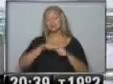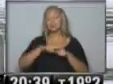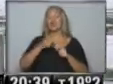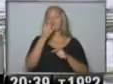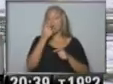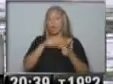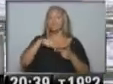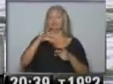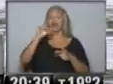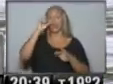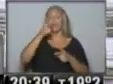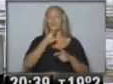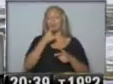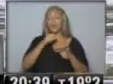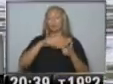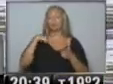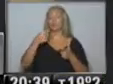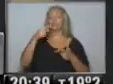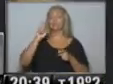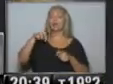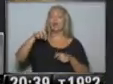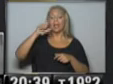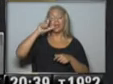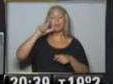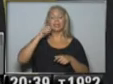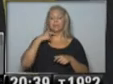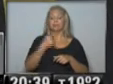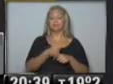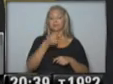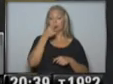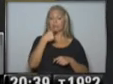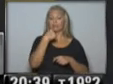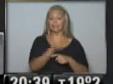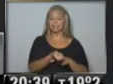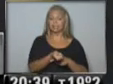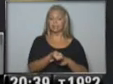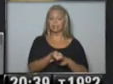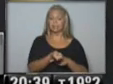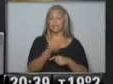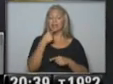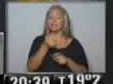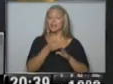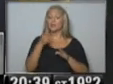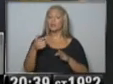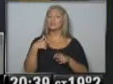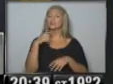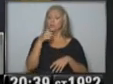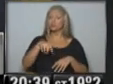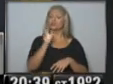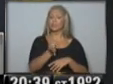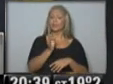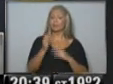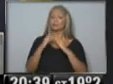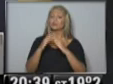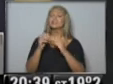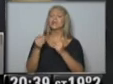Floresta, Villa Devoto y Villa del Parque. Decirles a los vecinos que sabemos el estado en que han quedado sus casas, el